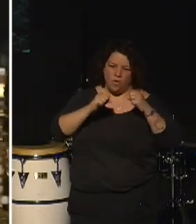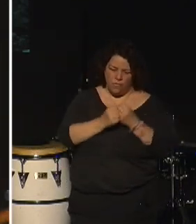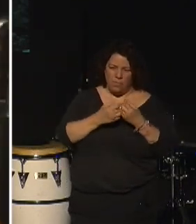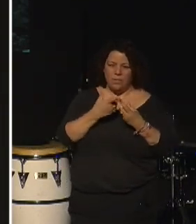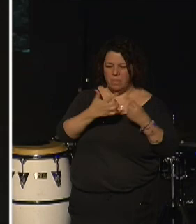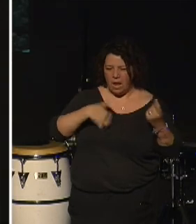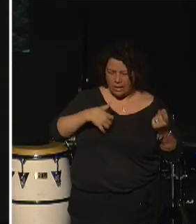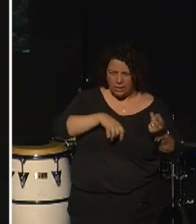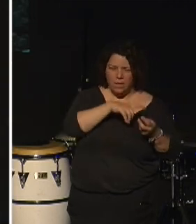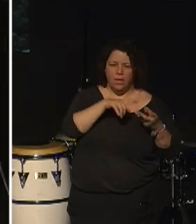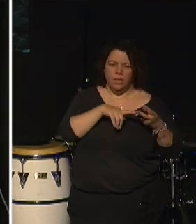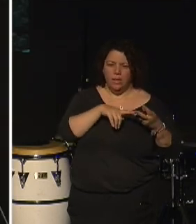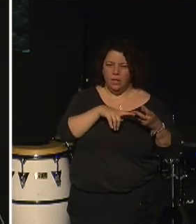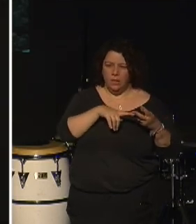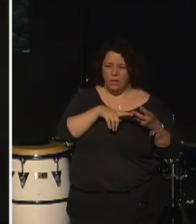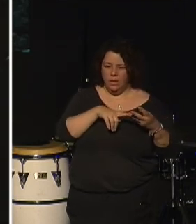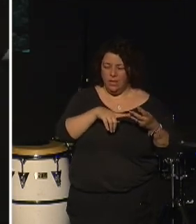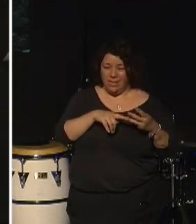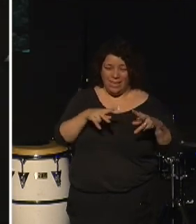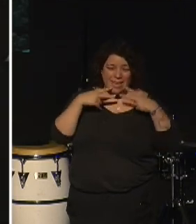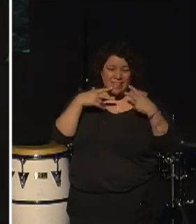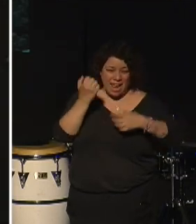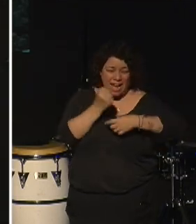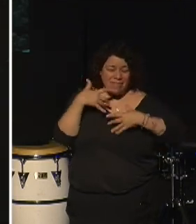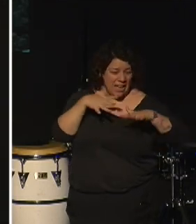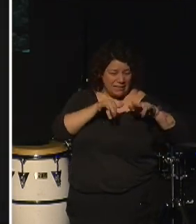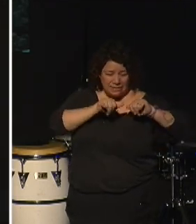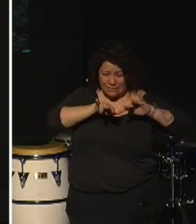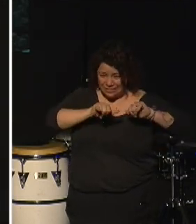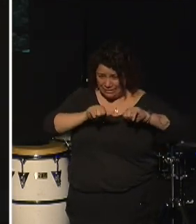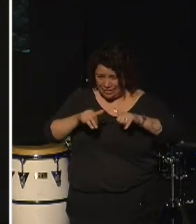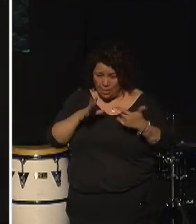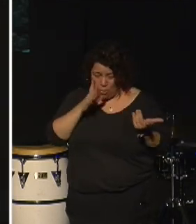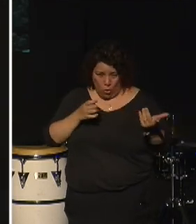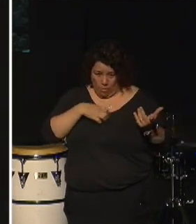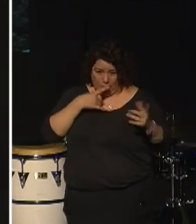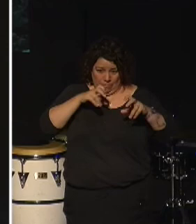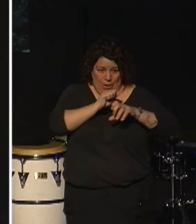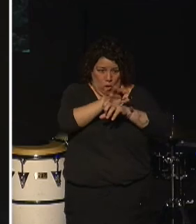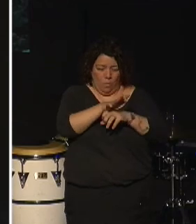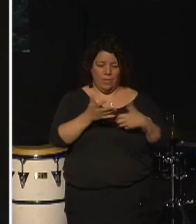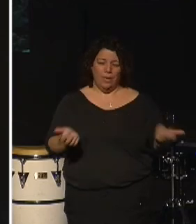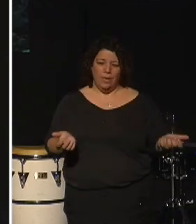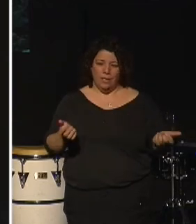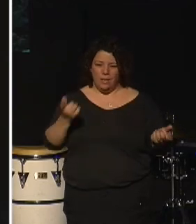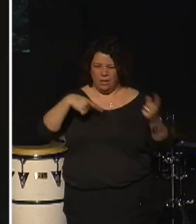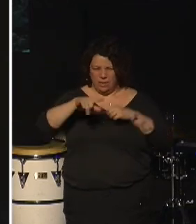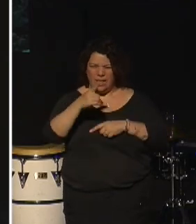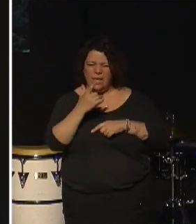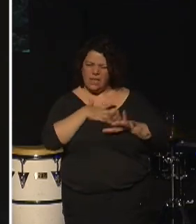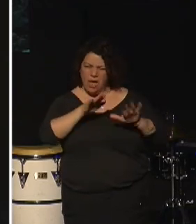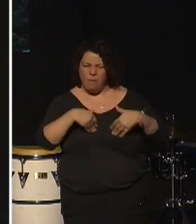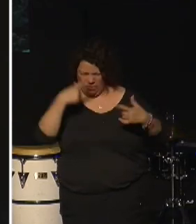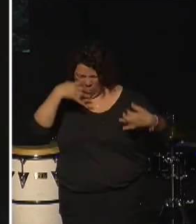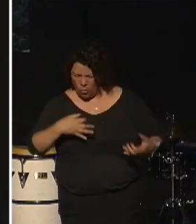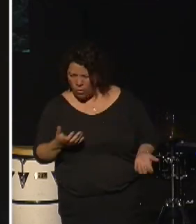Argentina. Bueno, no fui ni a una cena de Navidad este año porque no podía llegar el COVID. Y diréis, ¿tendrás ganas de volver a la